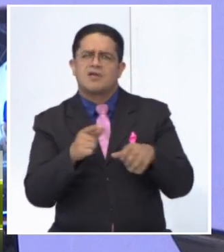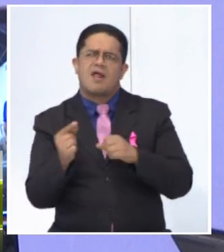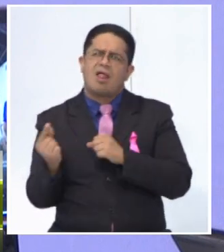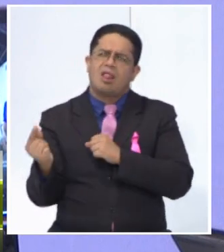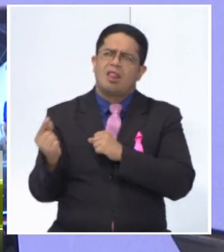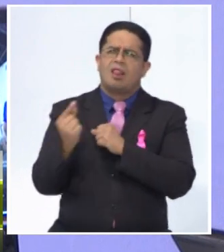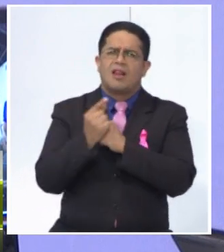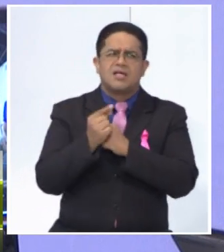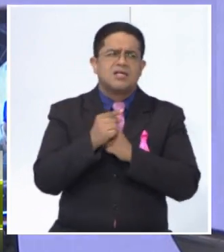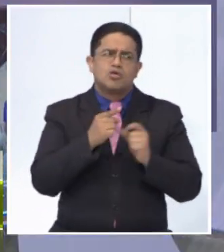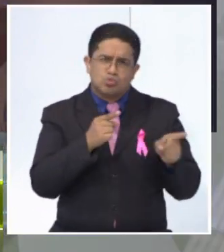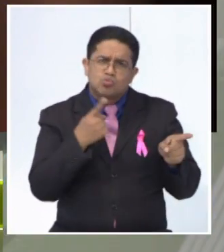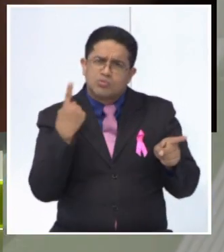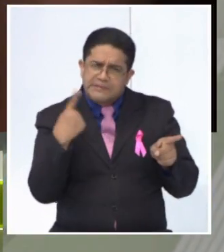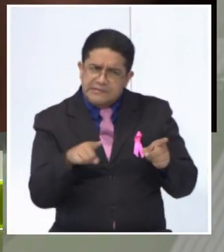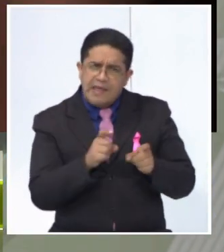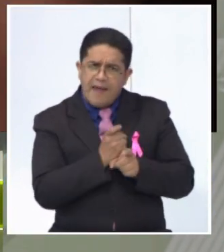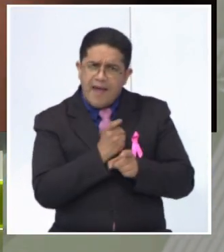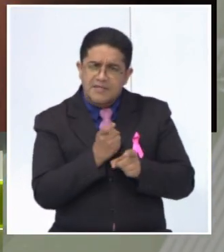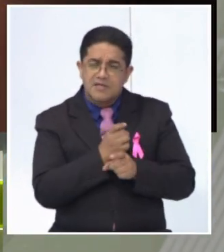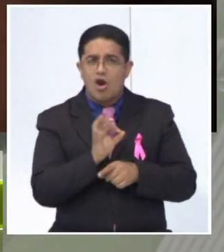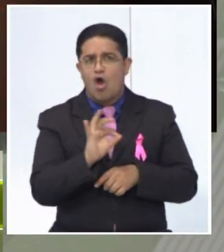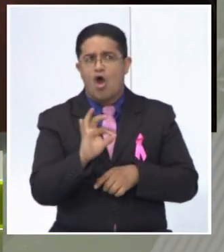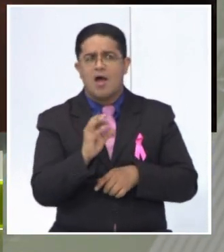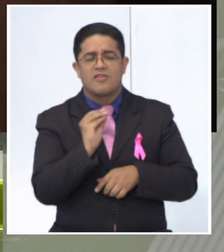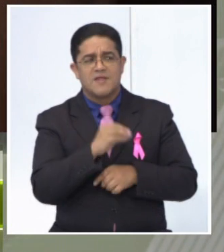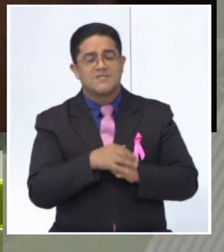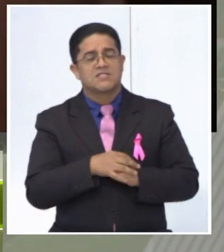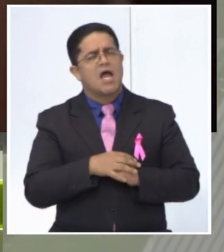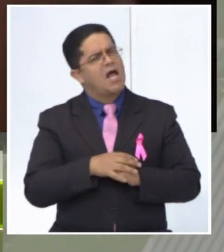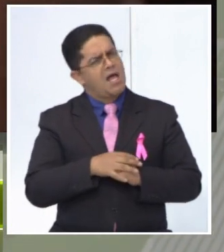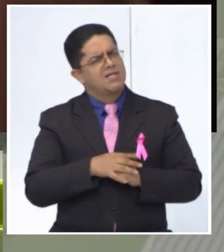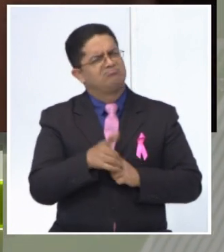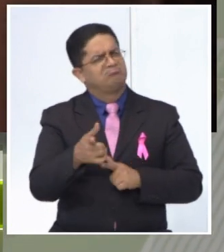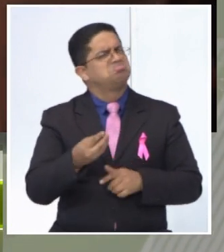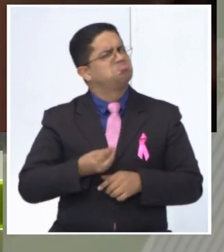por la enfermedad o le hacen algunos comentarios que